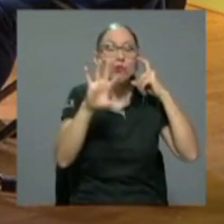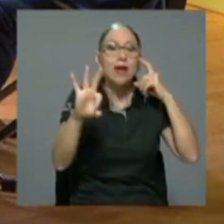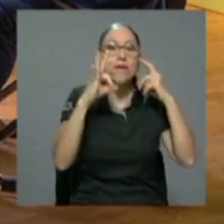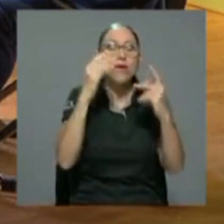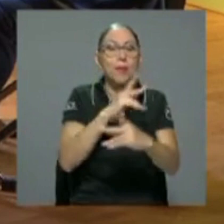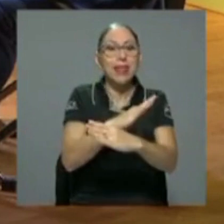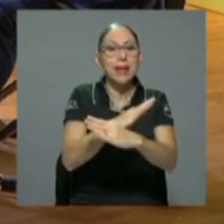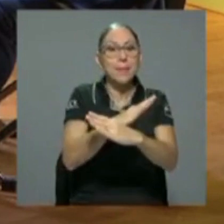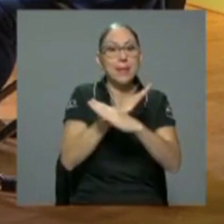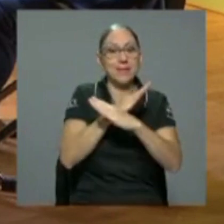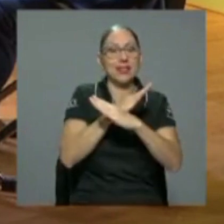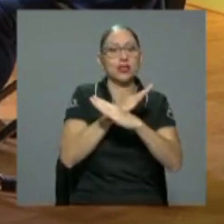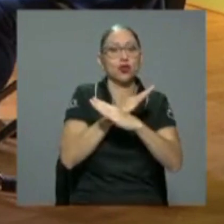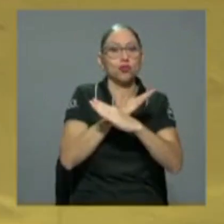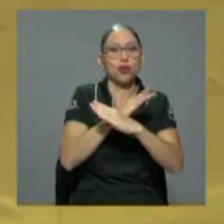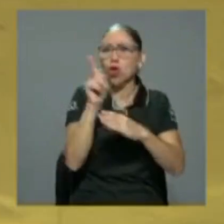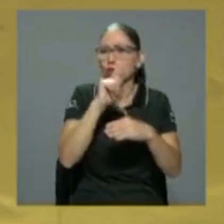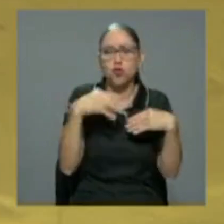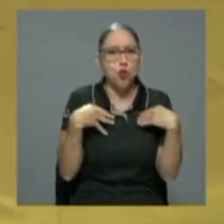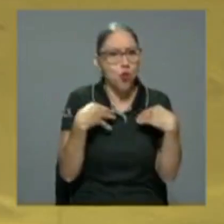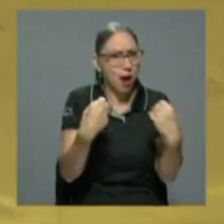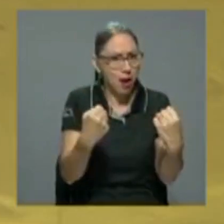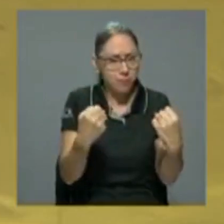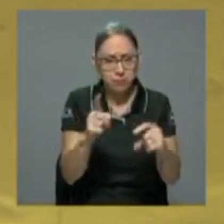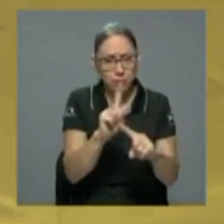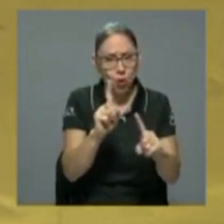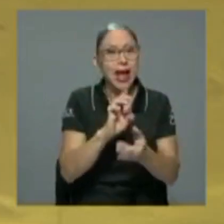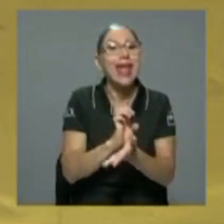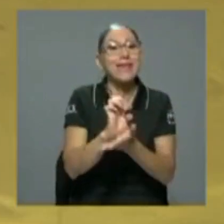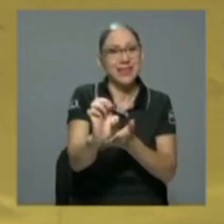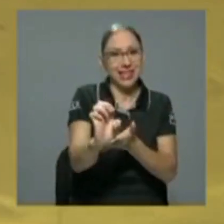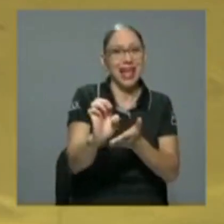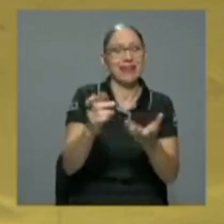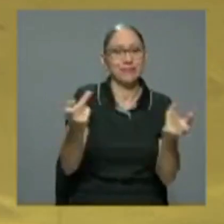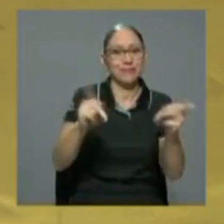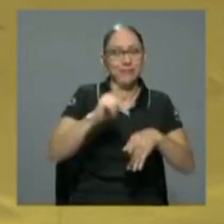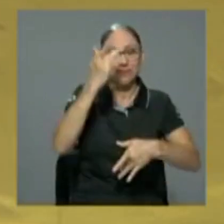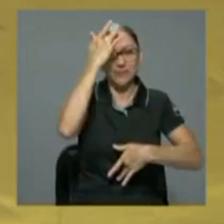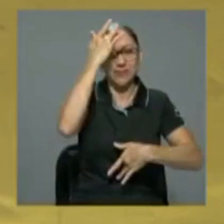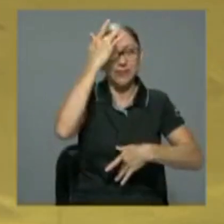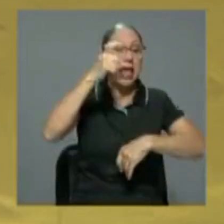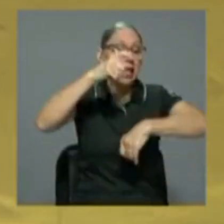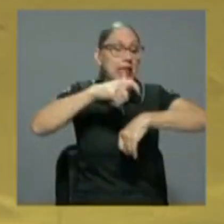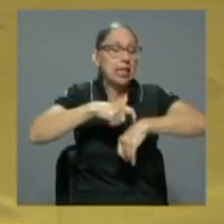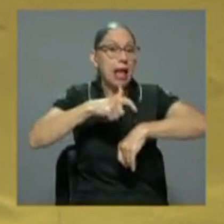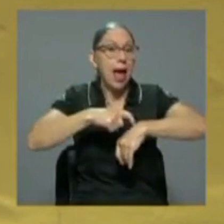no cura a nadie de nada, evita, y en la época de los fríos